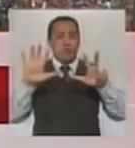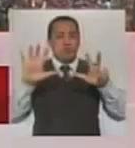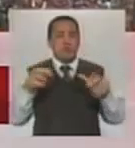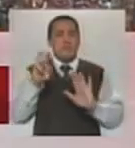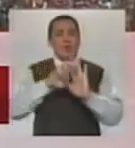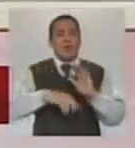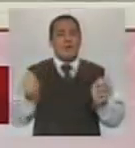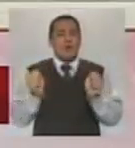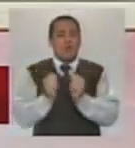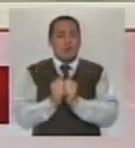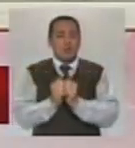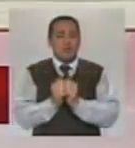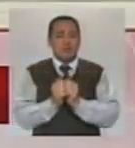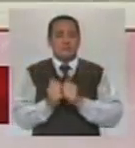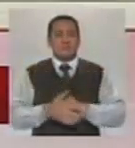Juntos.